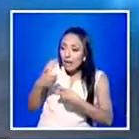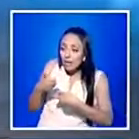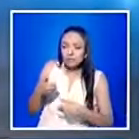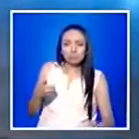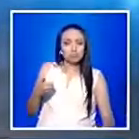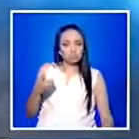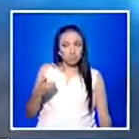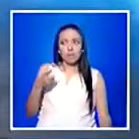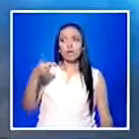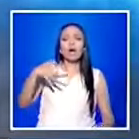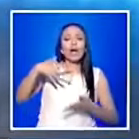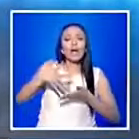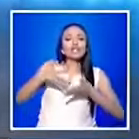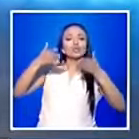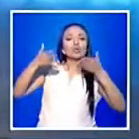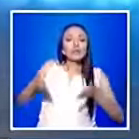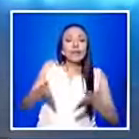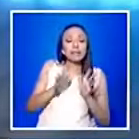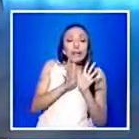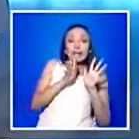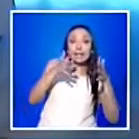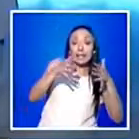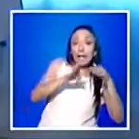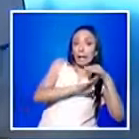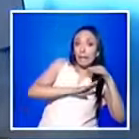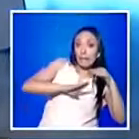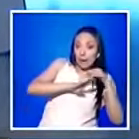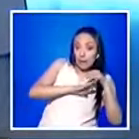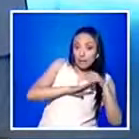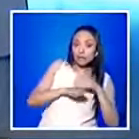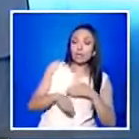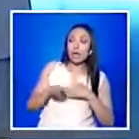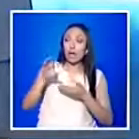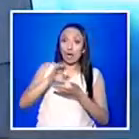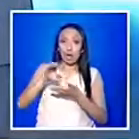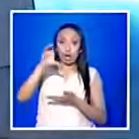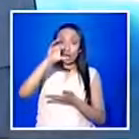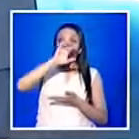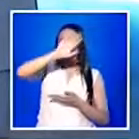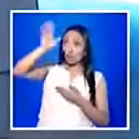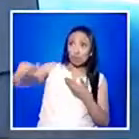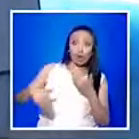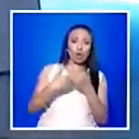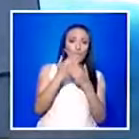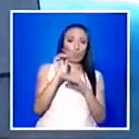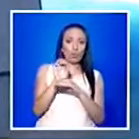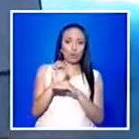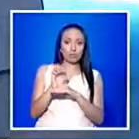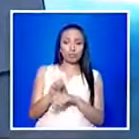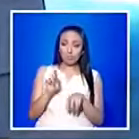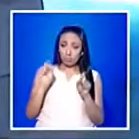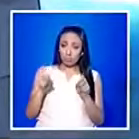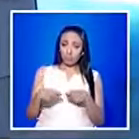por estudiantes de educación general básica y también de bachillerato de todo el Ecuador. Ellos pueden inscribirse de manera